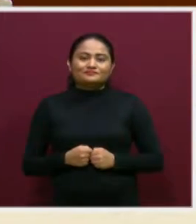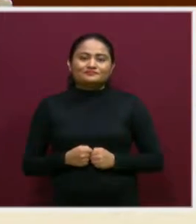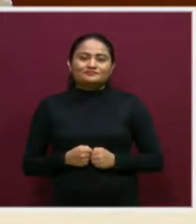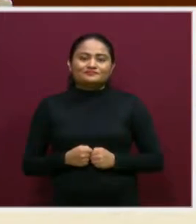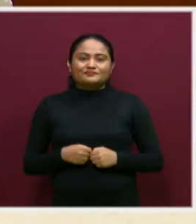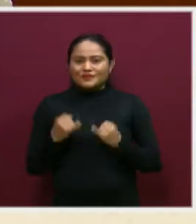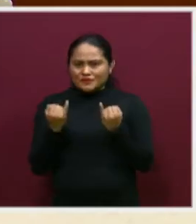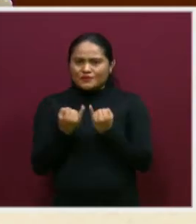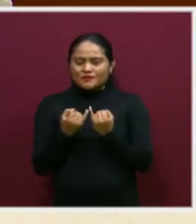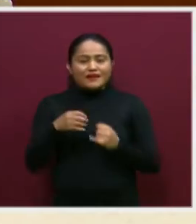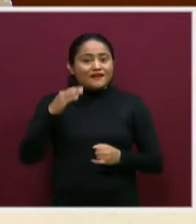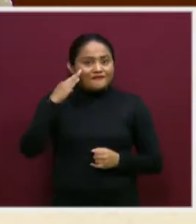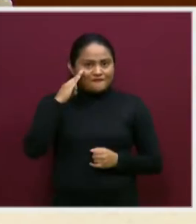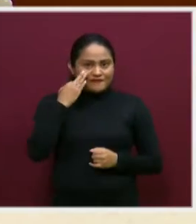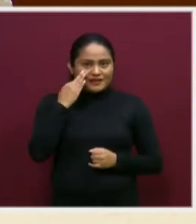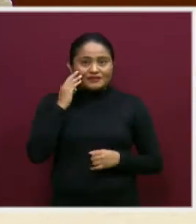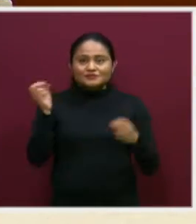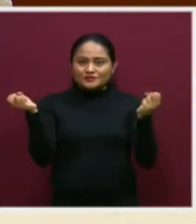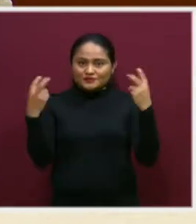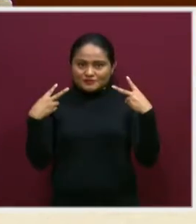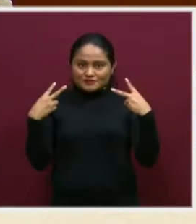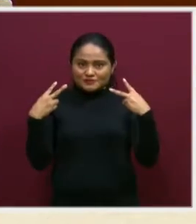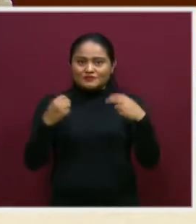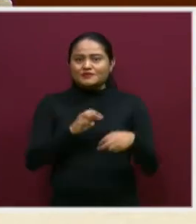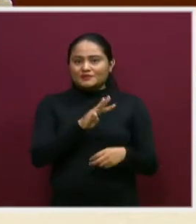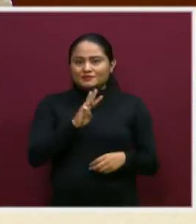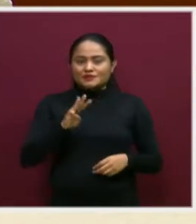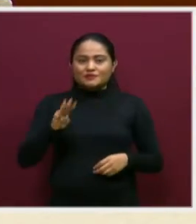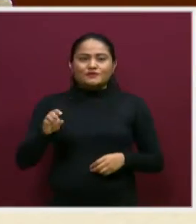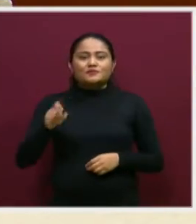facebook live bueno puede teclear